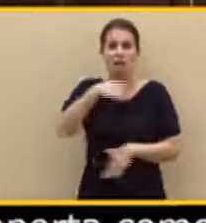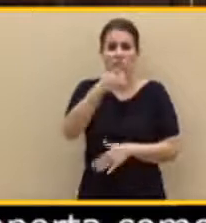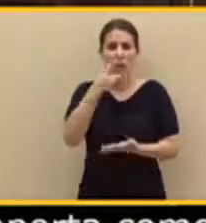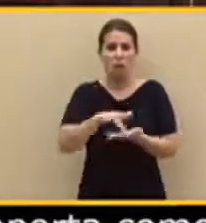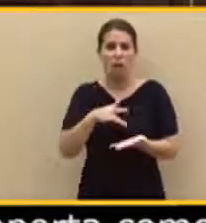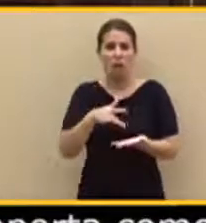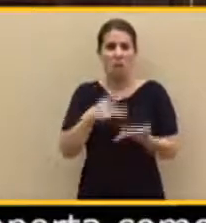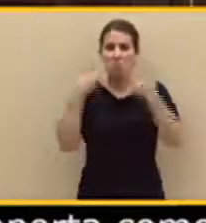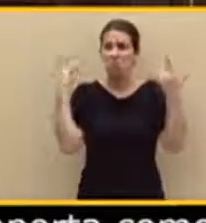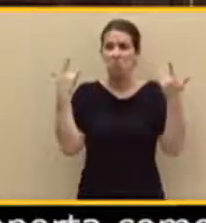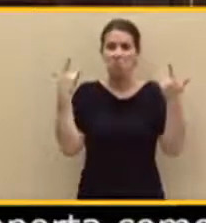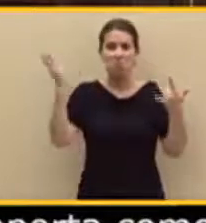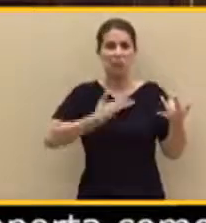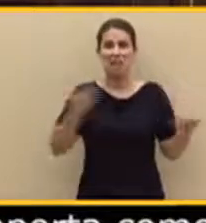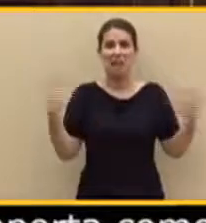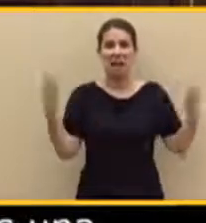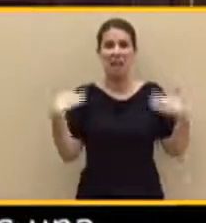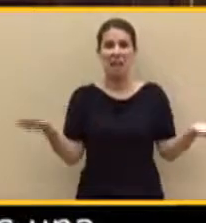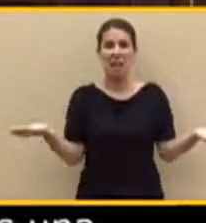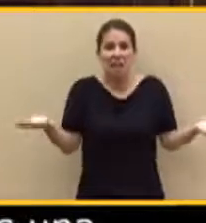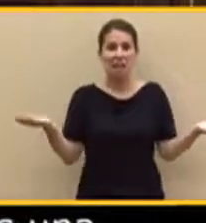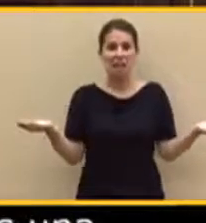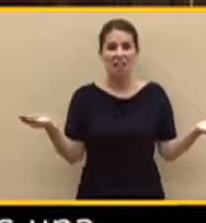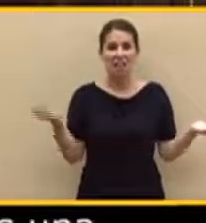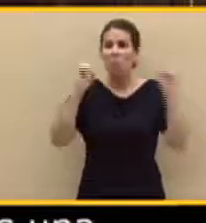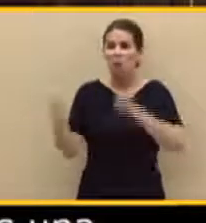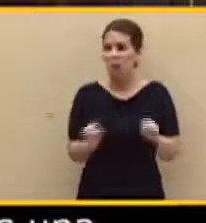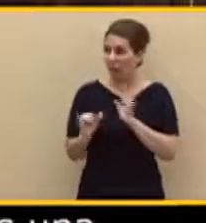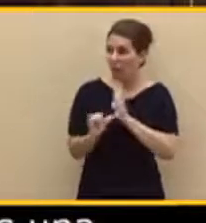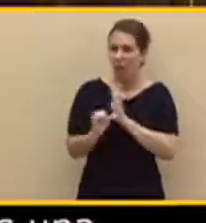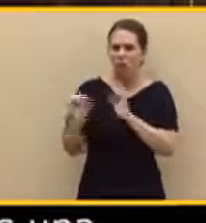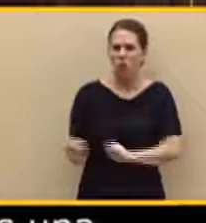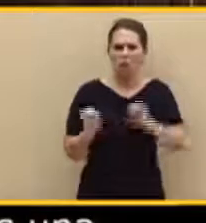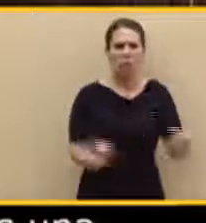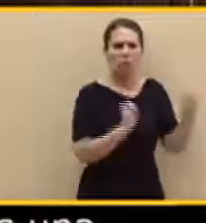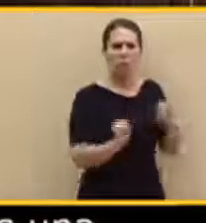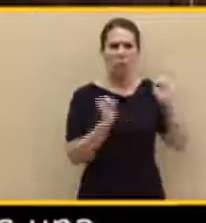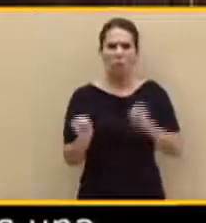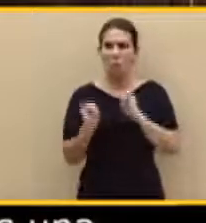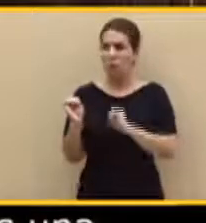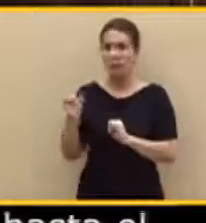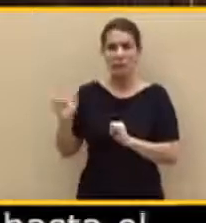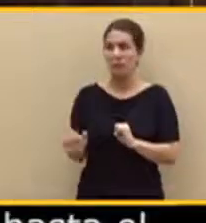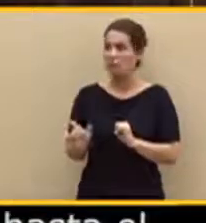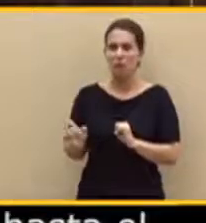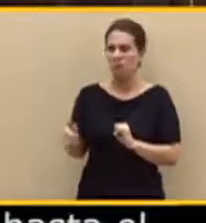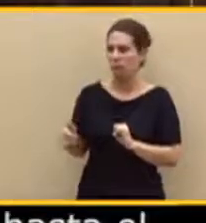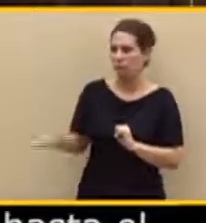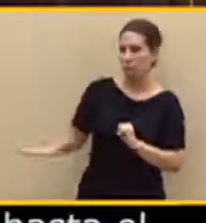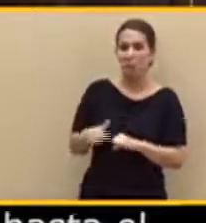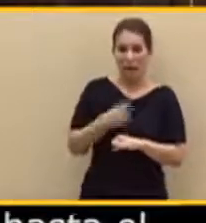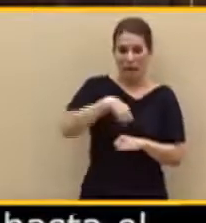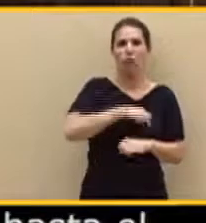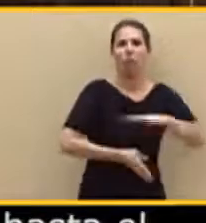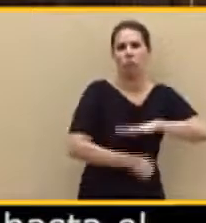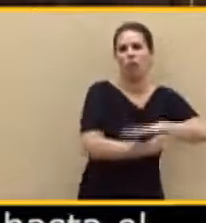impunidad. Proteger a los suyos hasta el último momento y cuando es necesario dejar caer la pieza para que la trama pueda seguir operando. Se